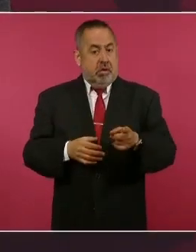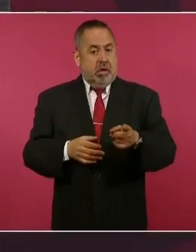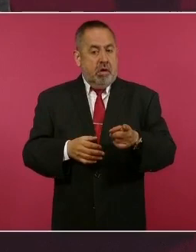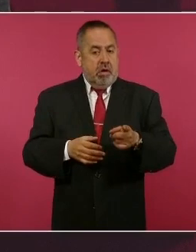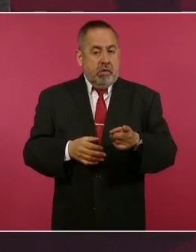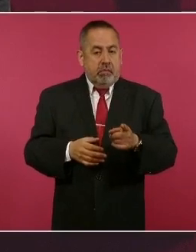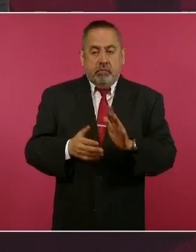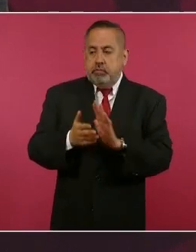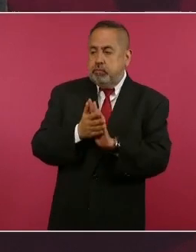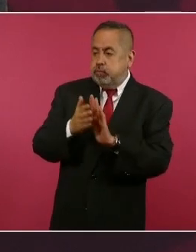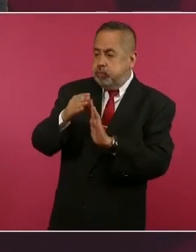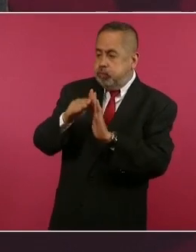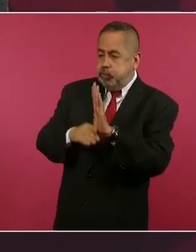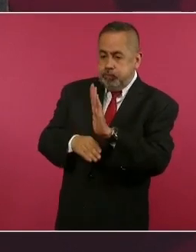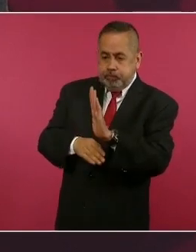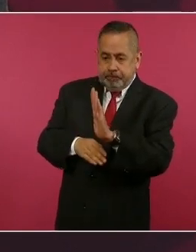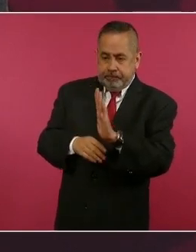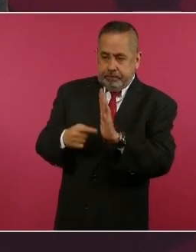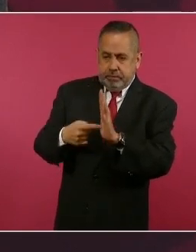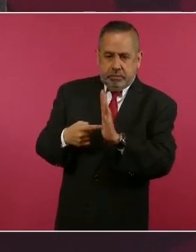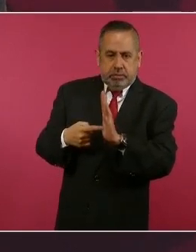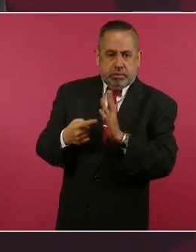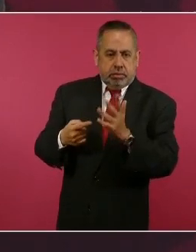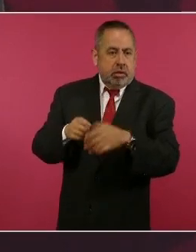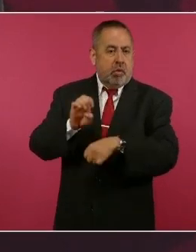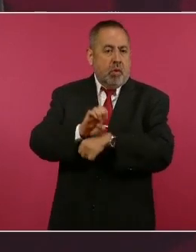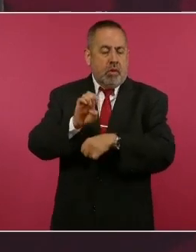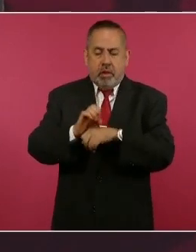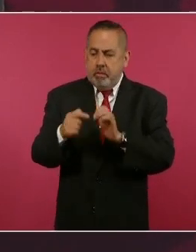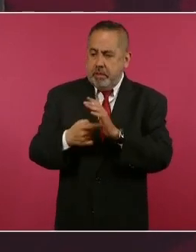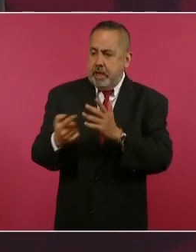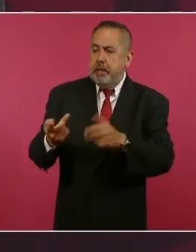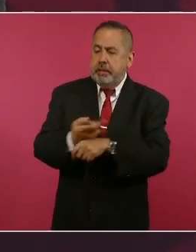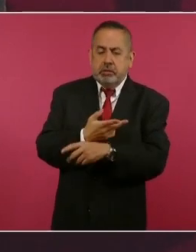presentaron pruebas en Ecuador